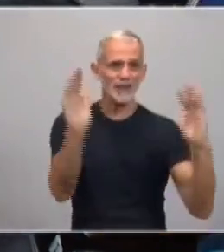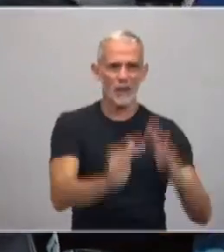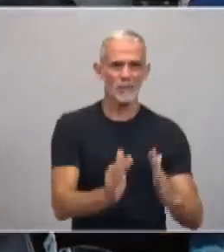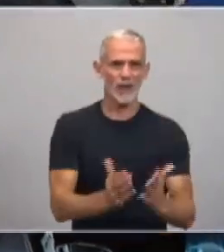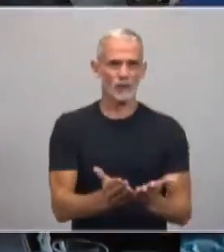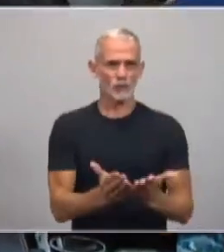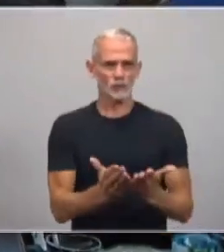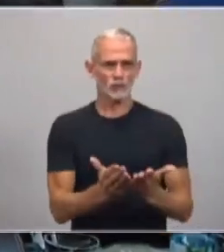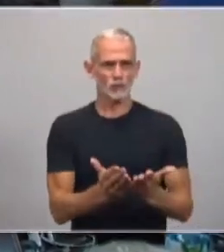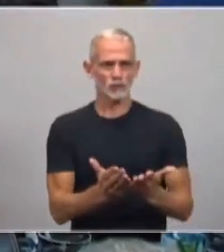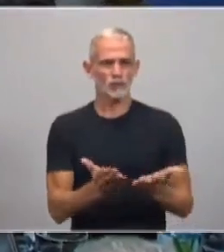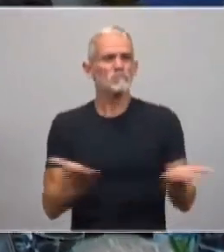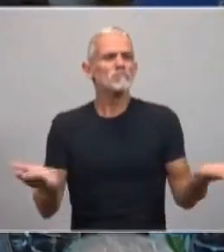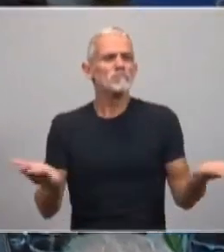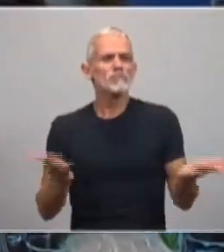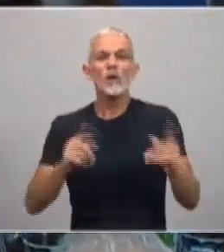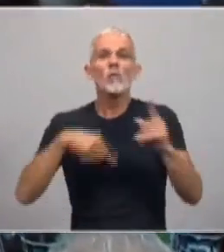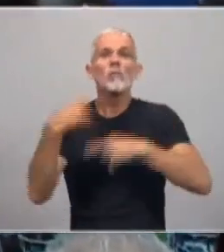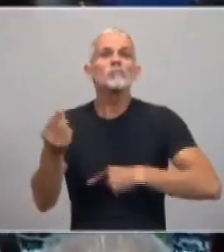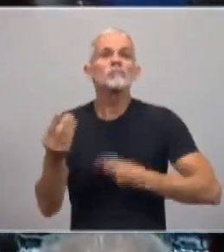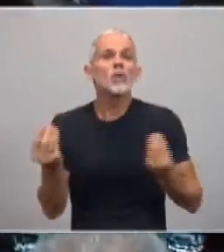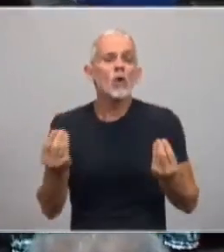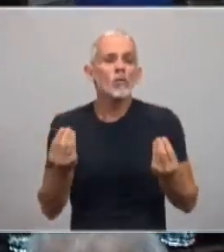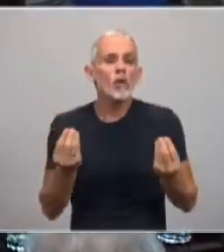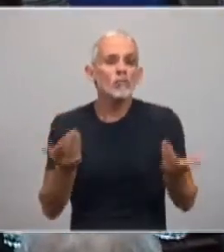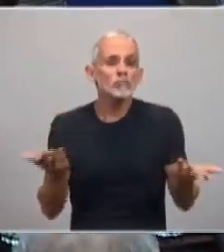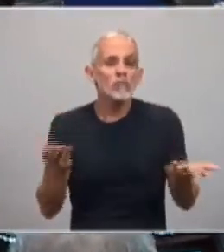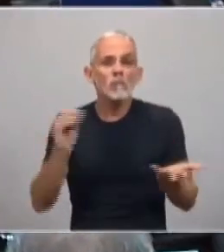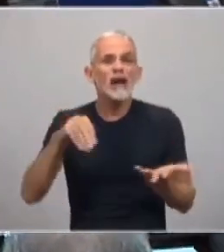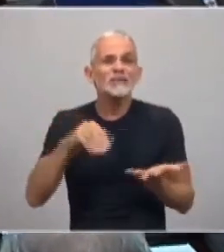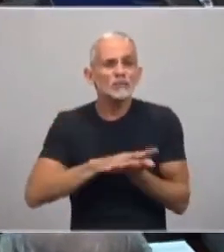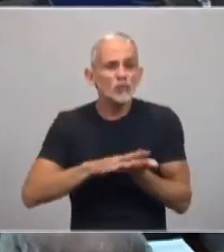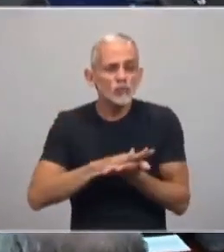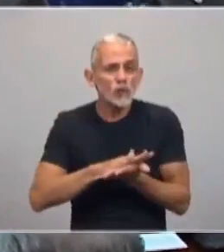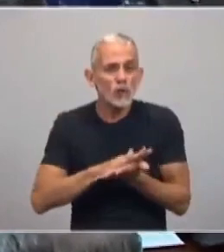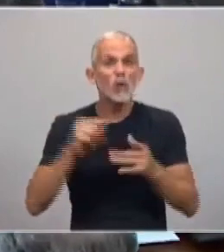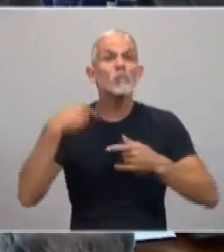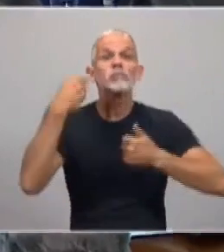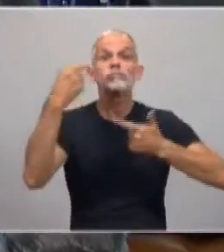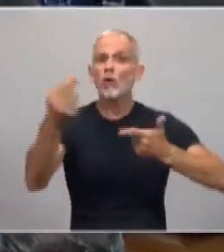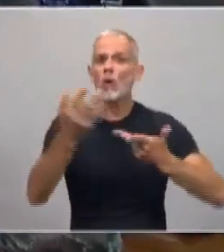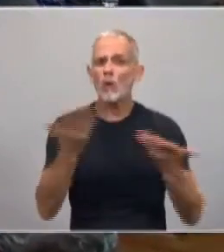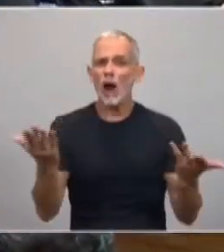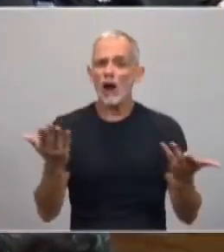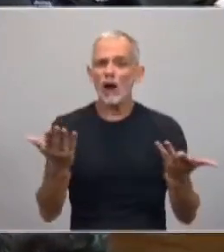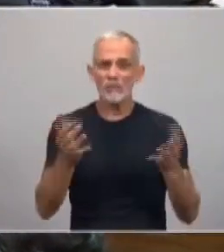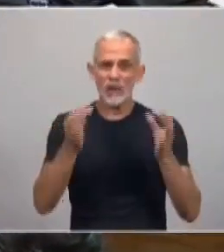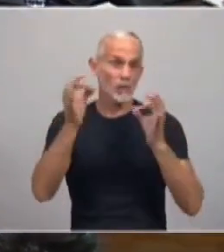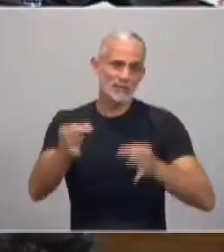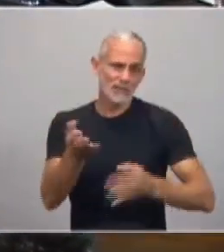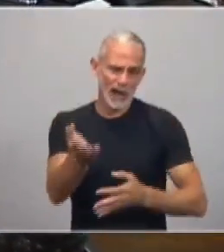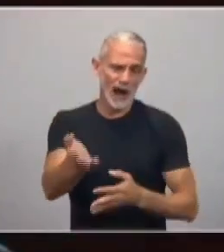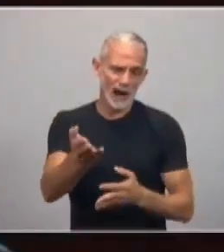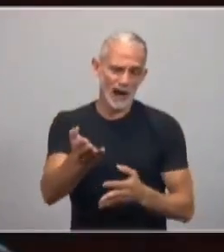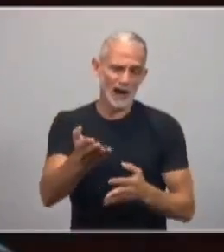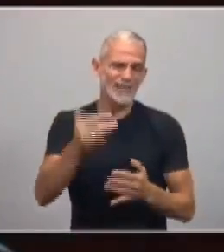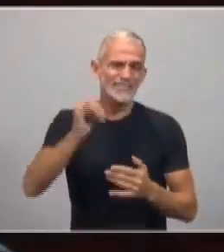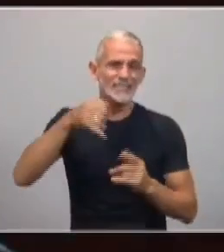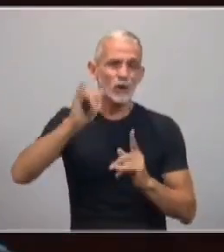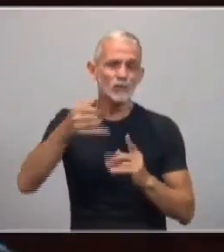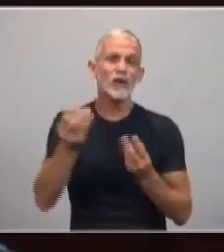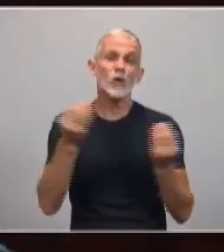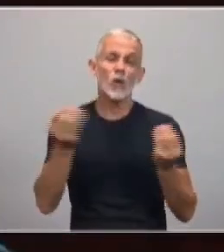la demanda. ¿Cuál es el siguiente eslabón de la cadena? La próxima desgracia que llega inexorablemente es